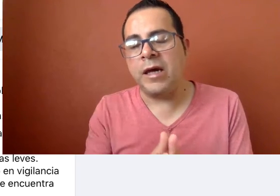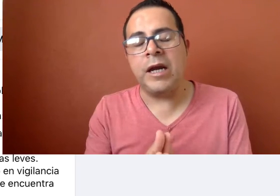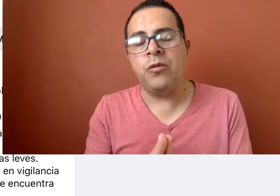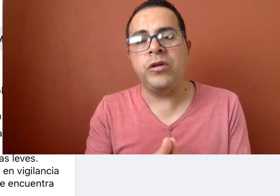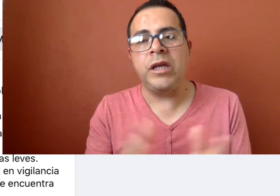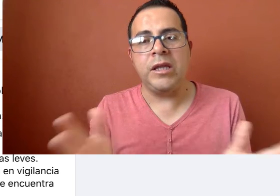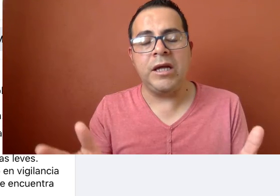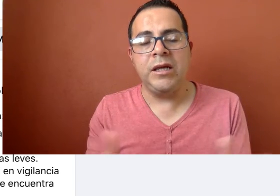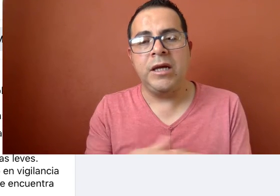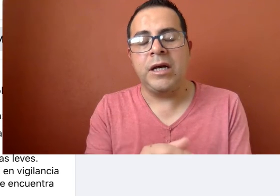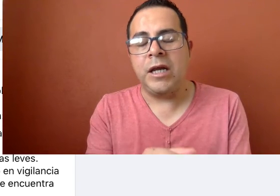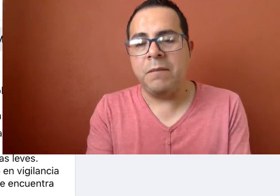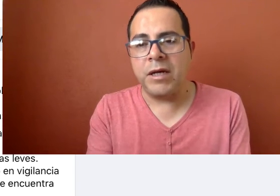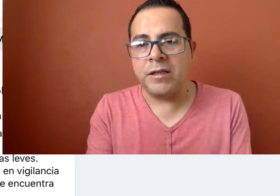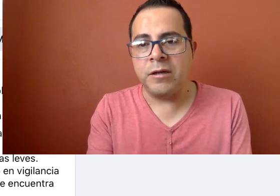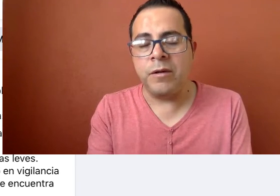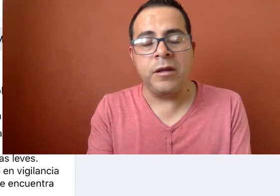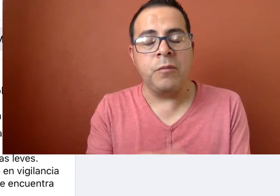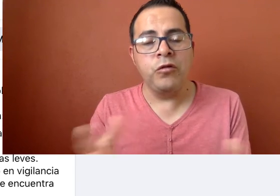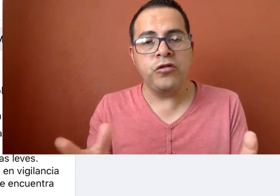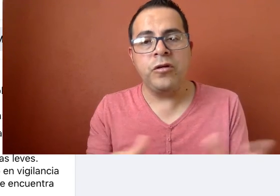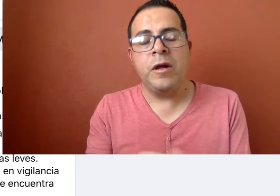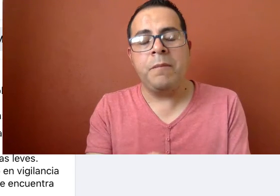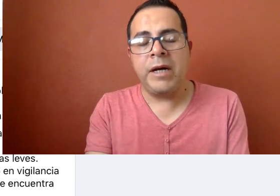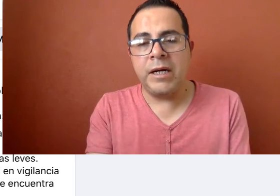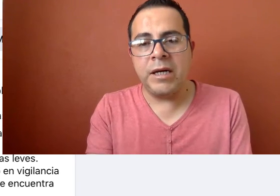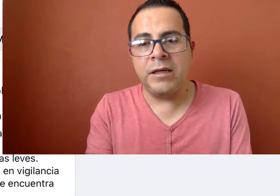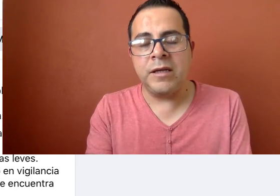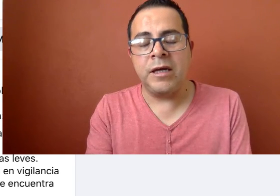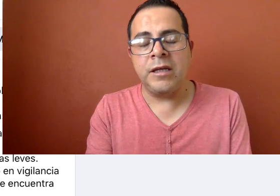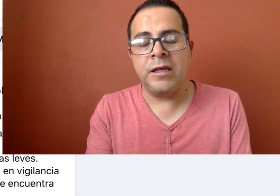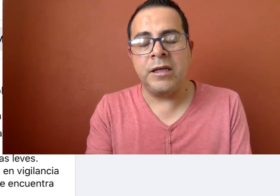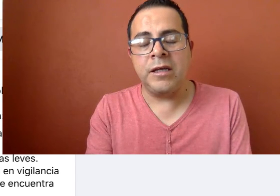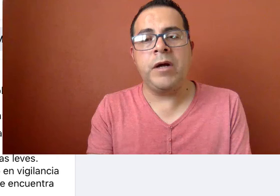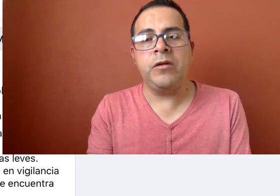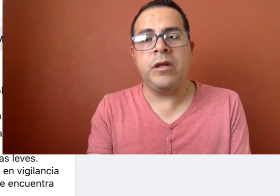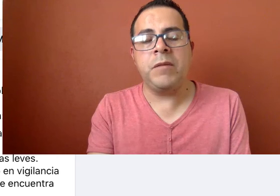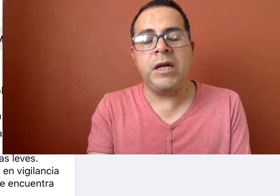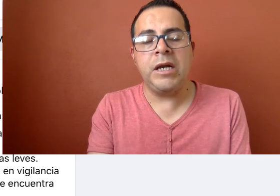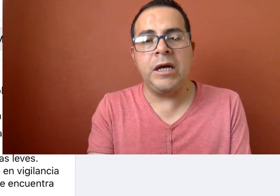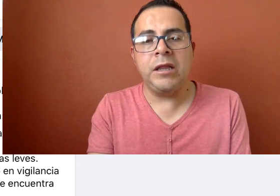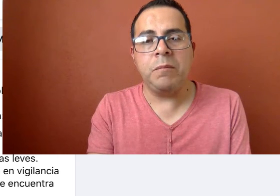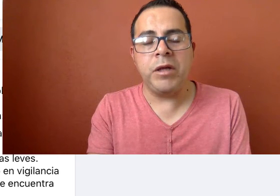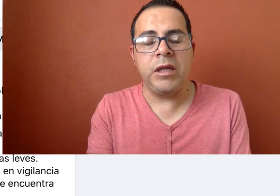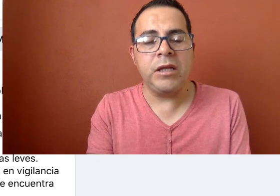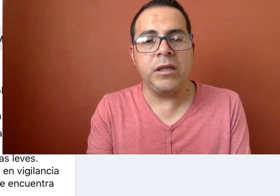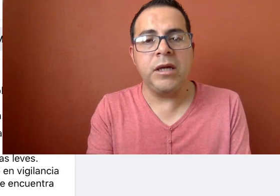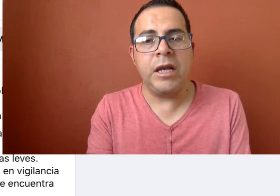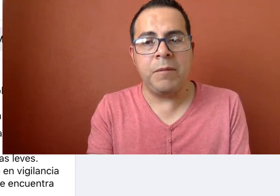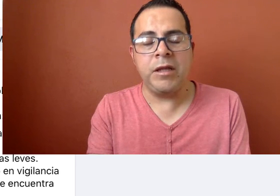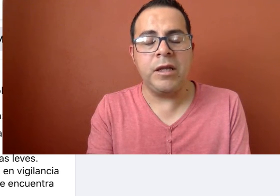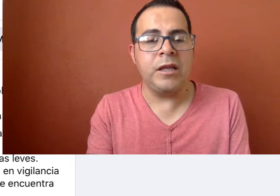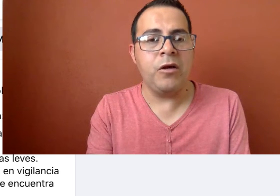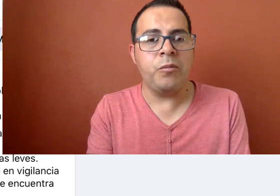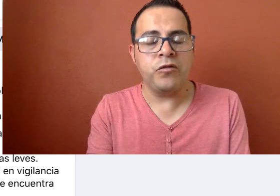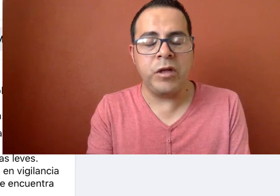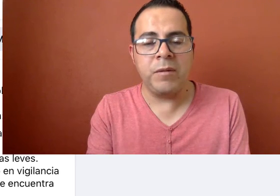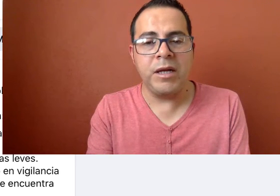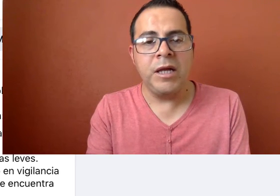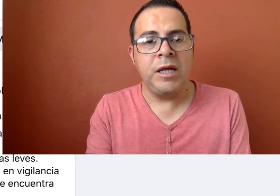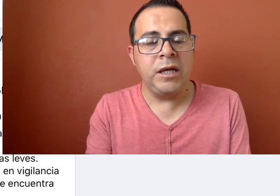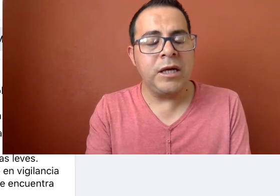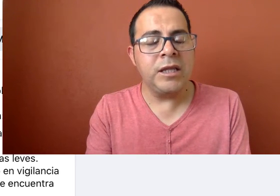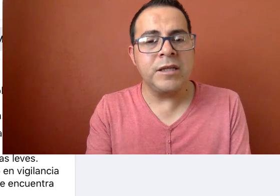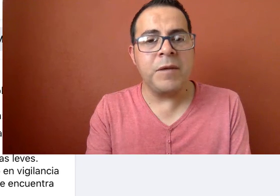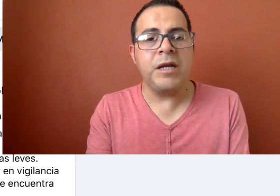será de gran utilidad. Créanme que sirve de mucho para que se siga informando de manera independiente en la medida de lo